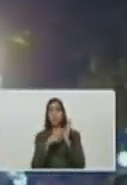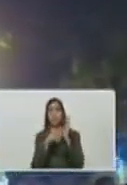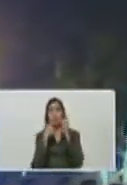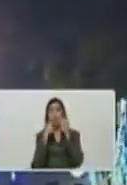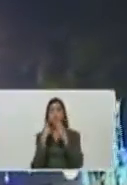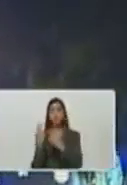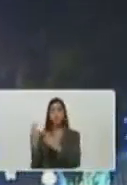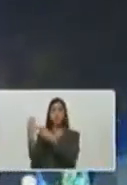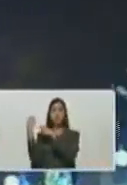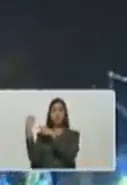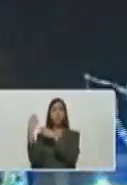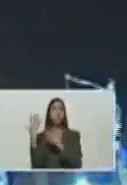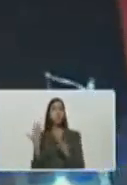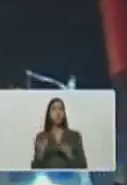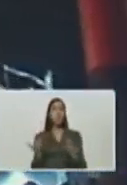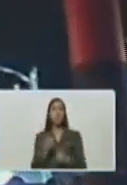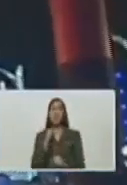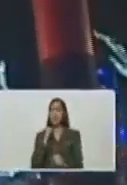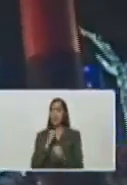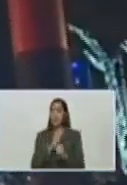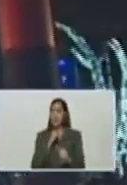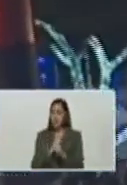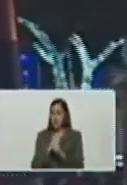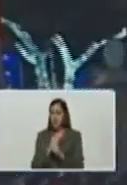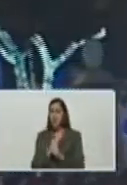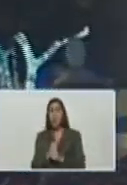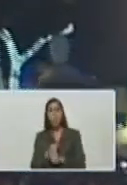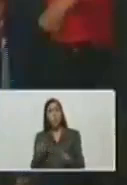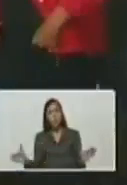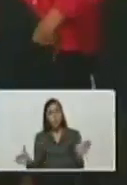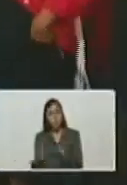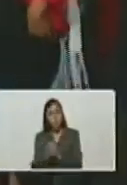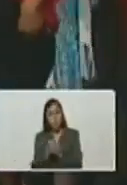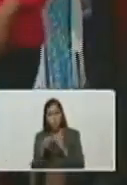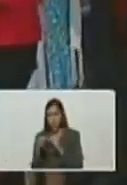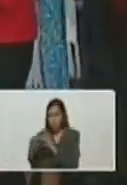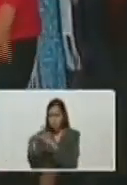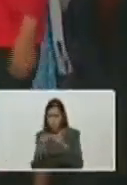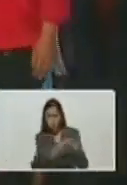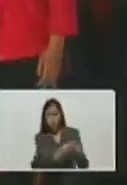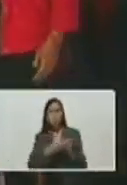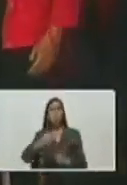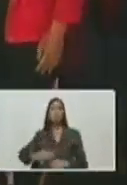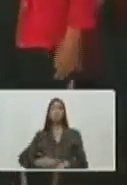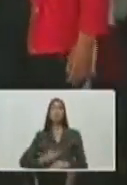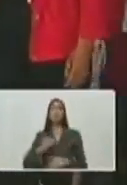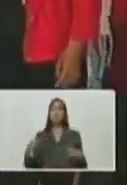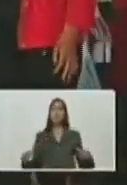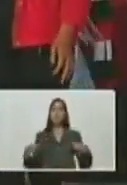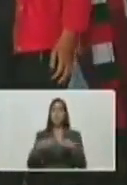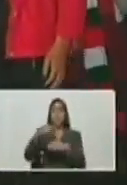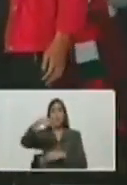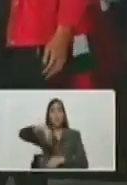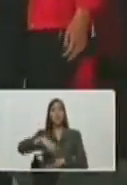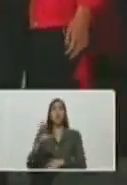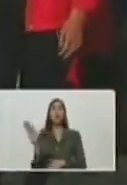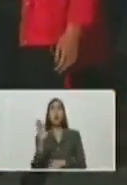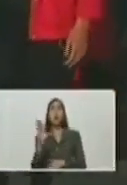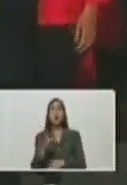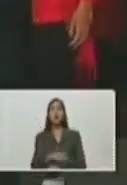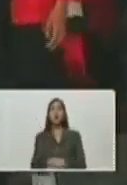de lo que ha sido un trabajo con los compatriotas de Juntos Todo es Posible, aquí en la ciudad de Caracas, donde